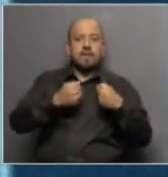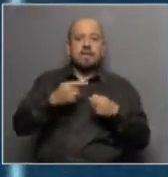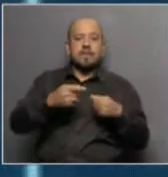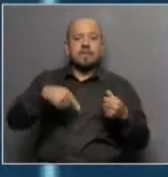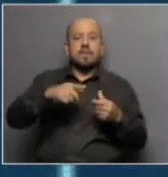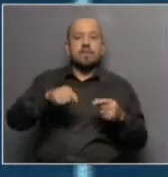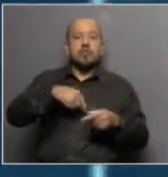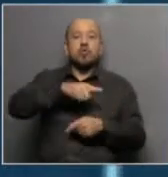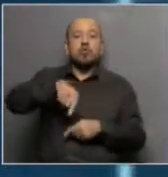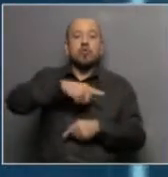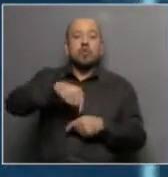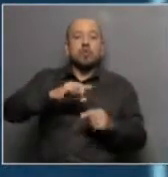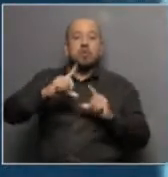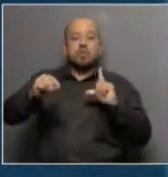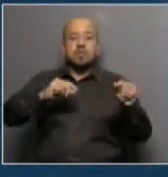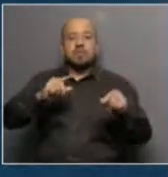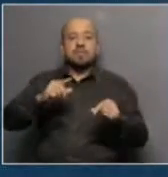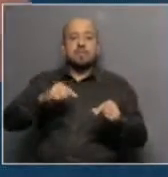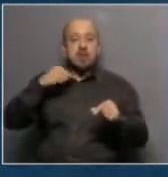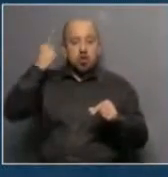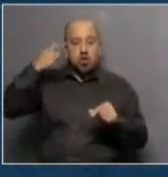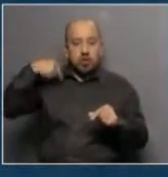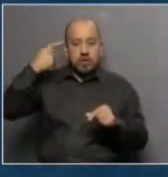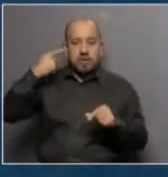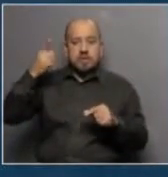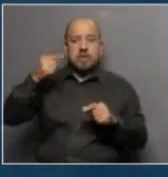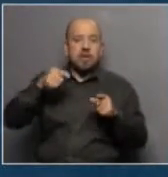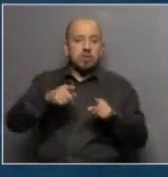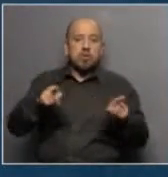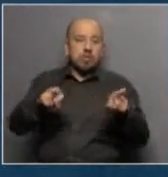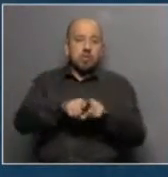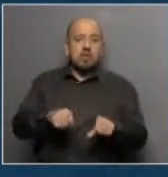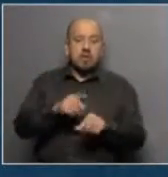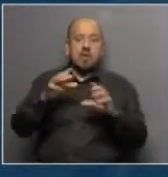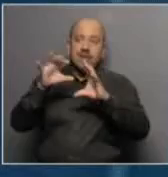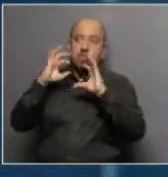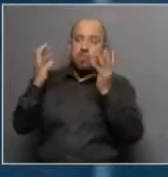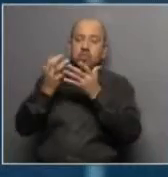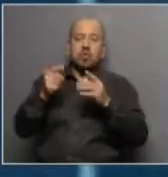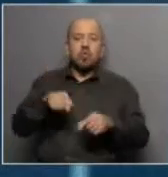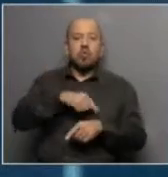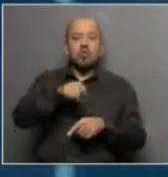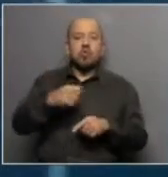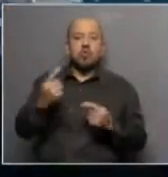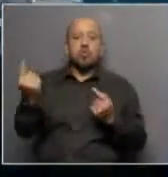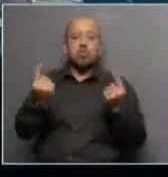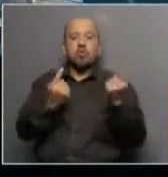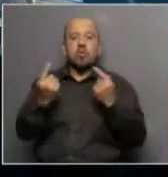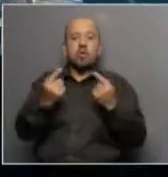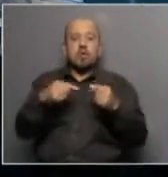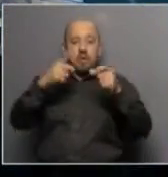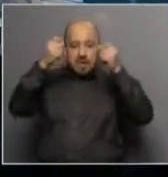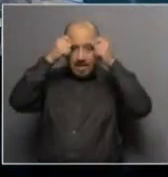ciudades, ¿cierto? Londres, etc. Y esto se produce en todo el mundo luego. ¿Dónde vienen los